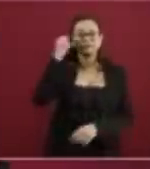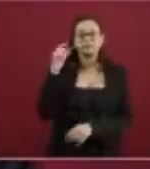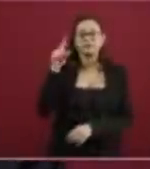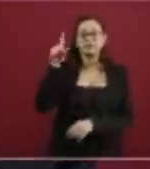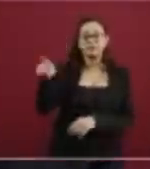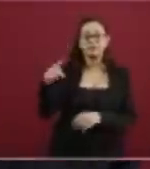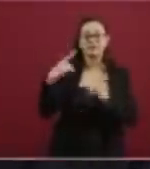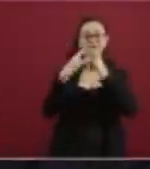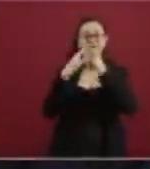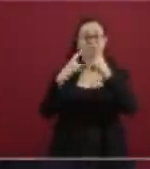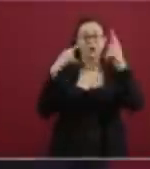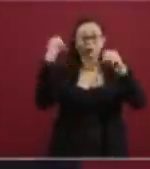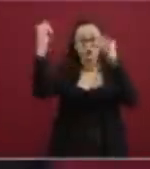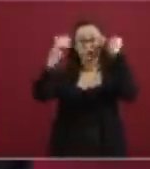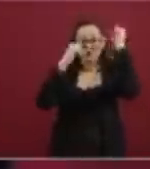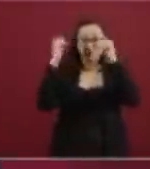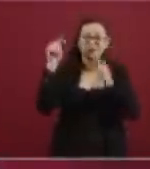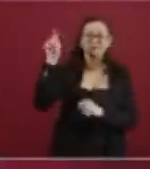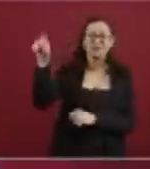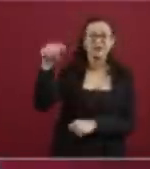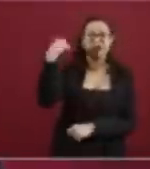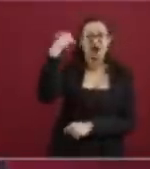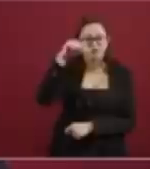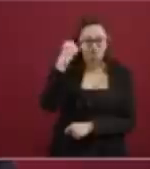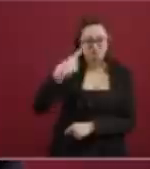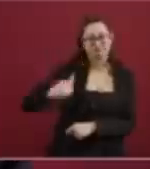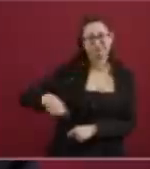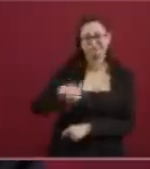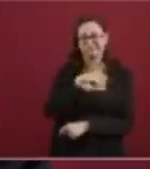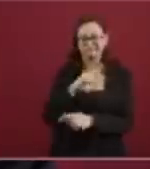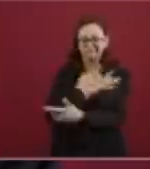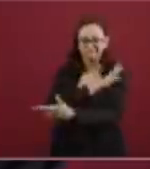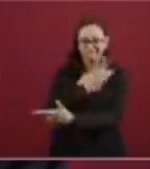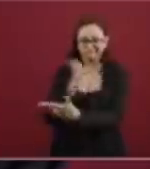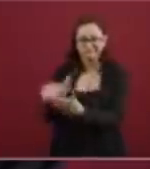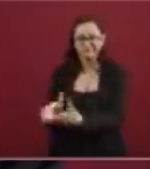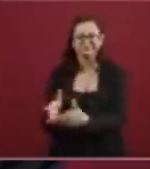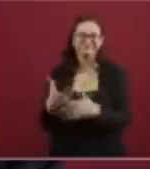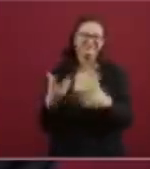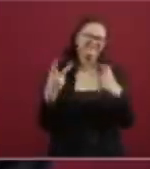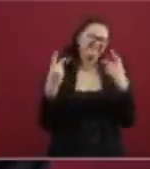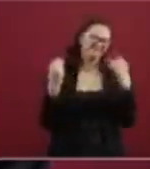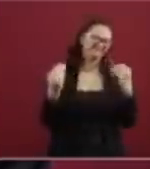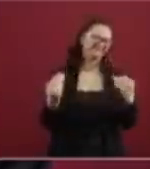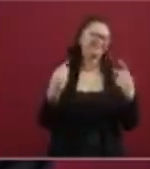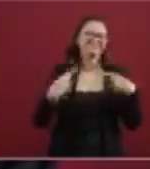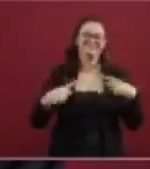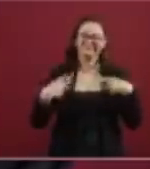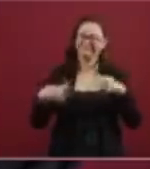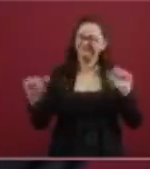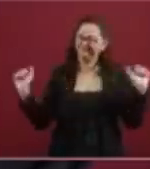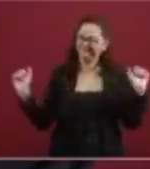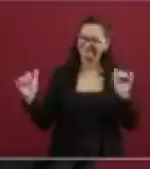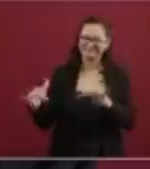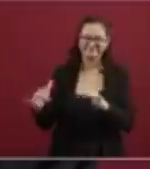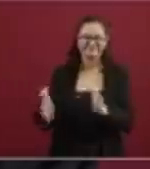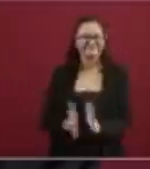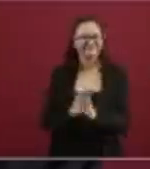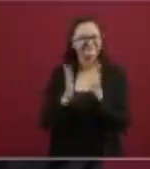México, que se llevó a cabo en Acapulco. Muchos participantes, es una actividad económica